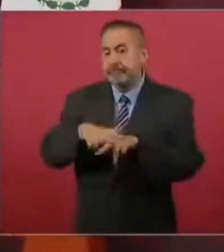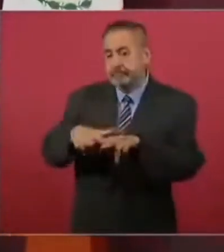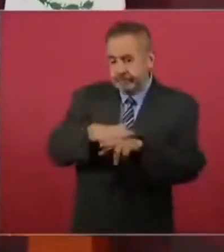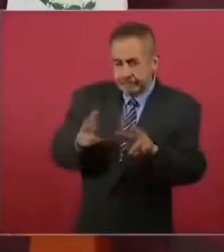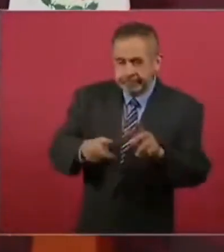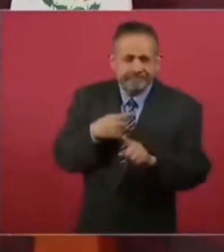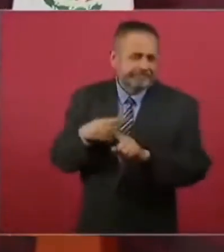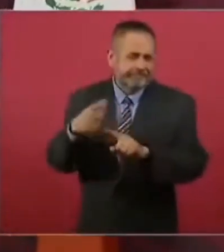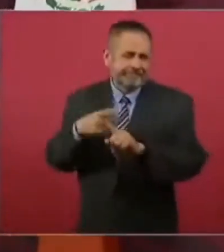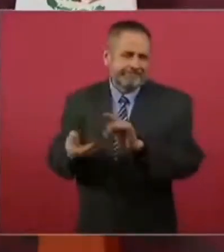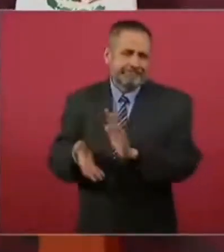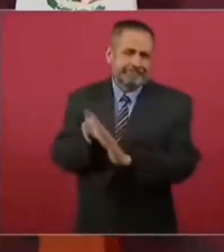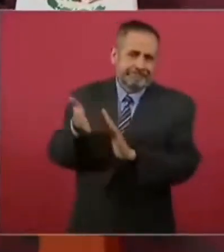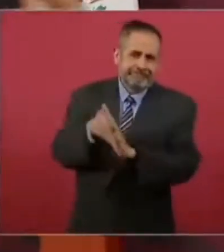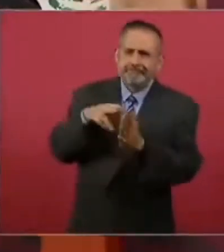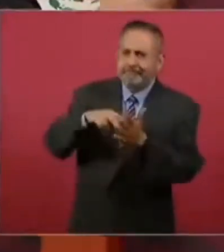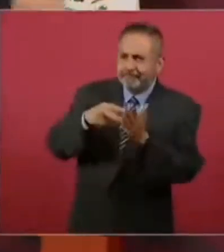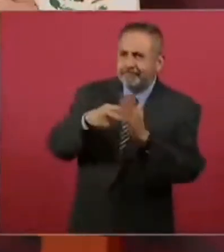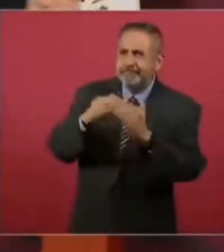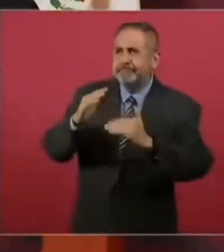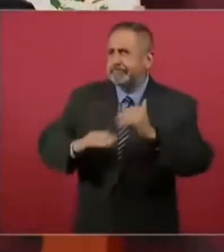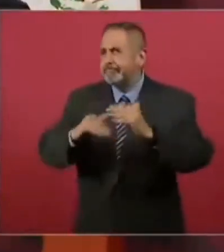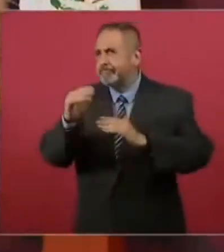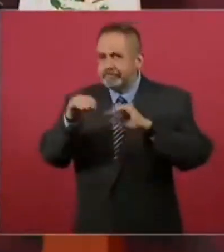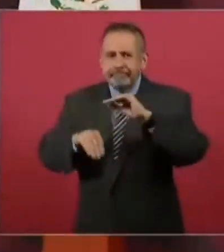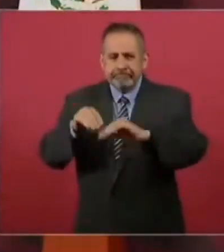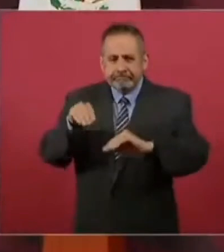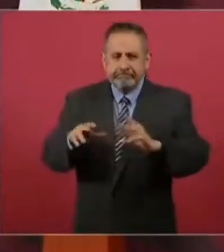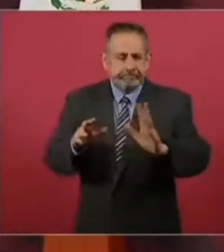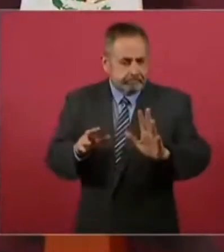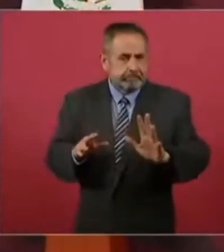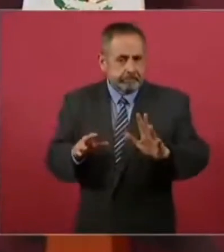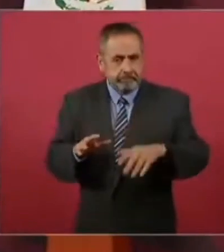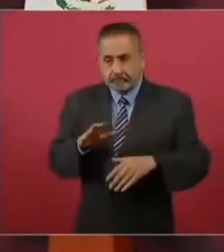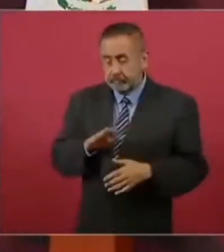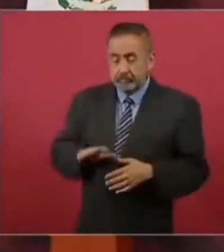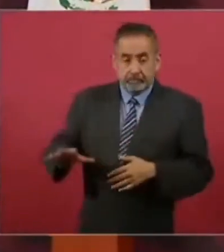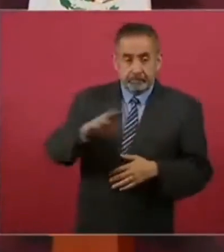trenes, la infraestructura que requiere el país,